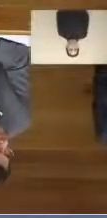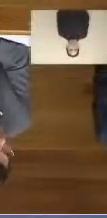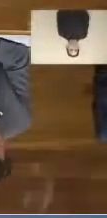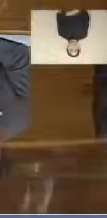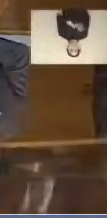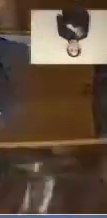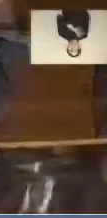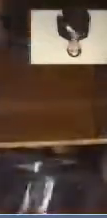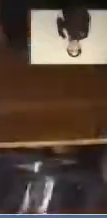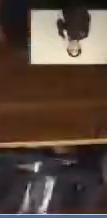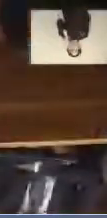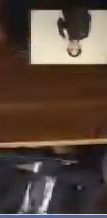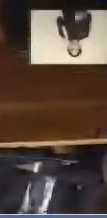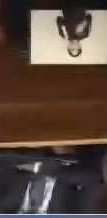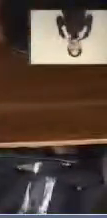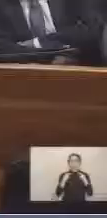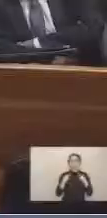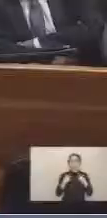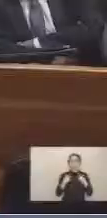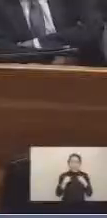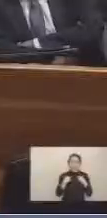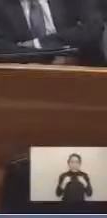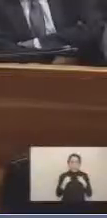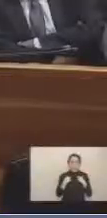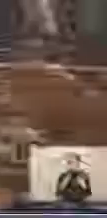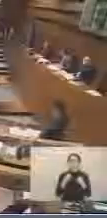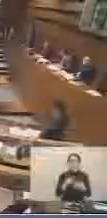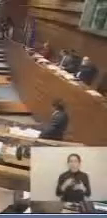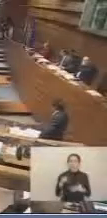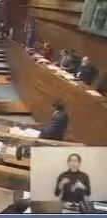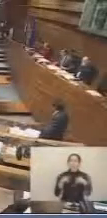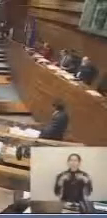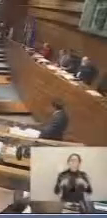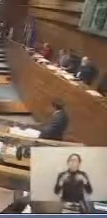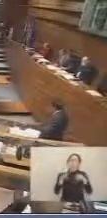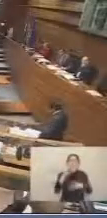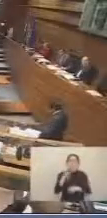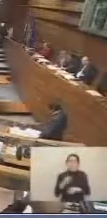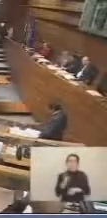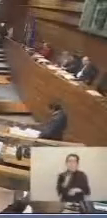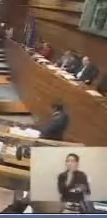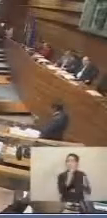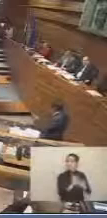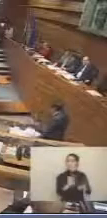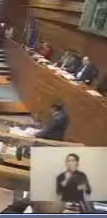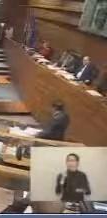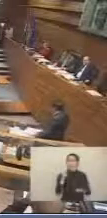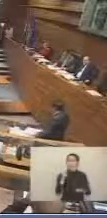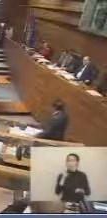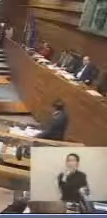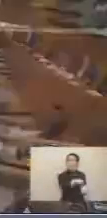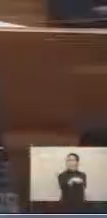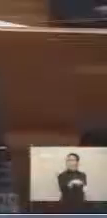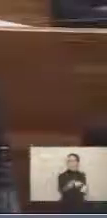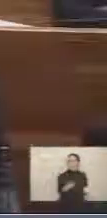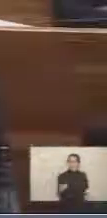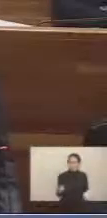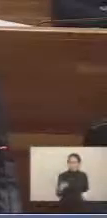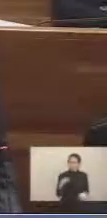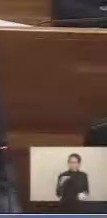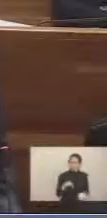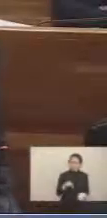Señora diputada, en fin, usted hace siempre, en lugar de preguntas, una declamación. Solo faltaría, en la Cámara hacía falta un Tito